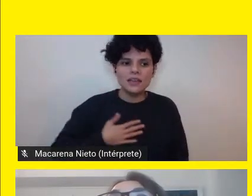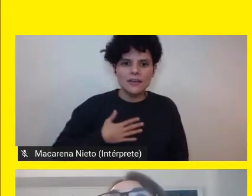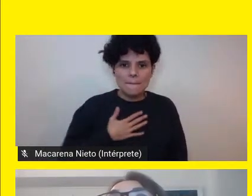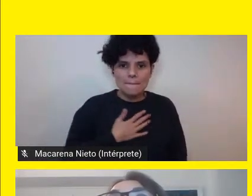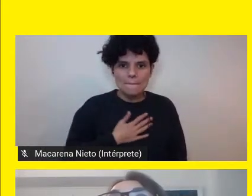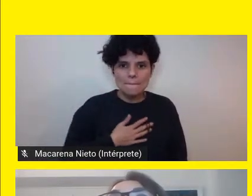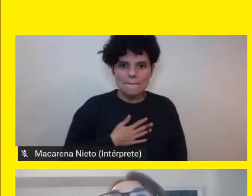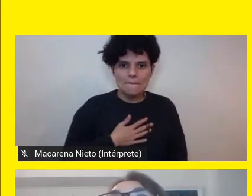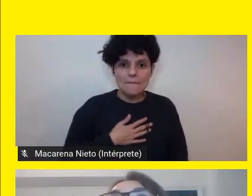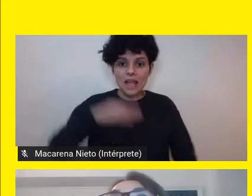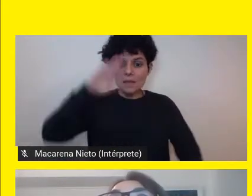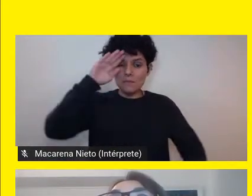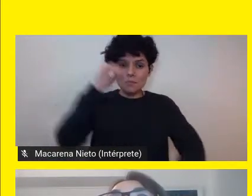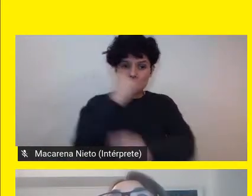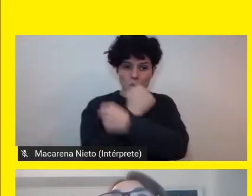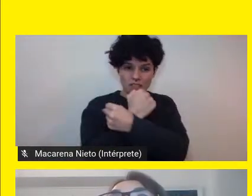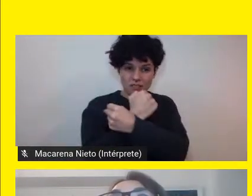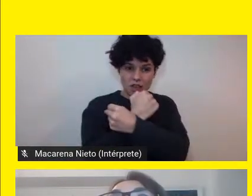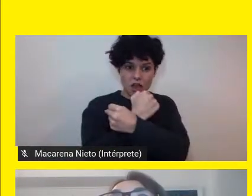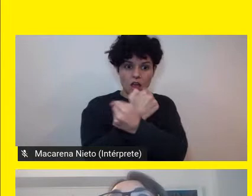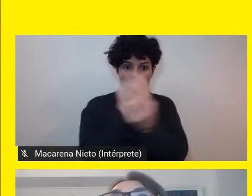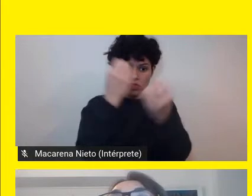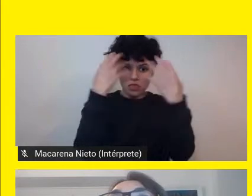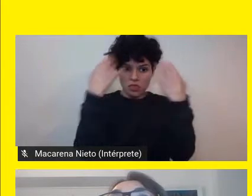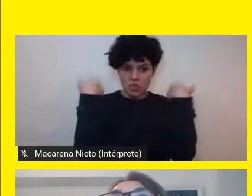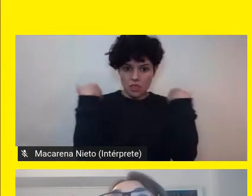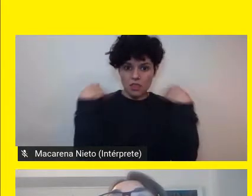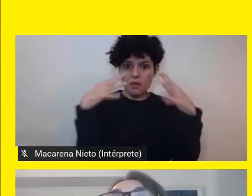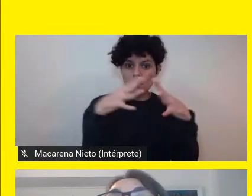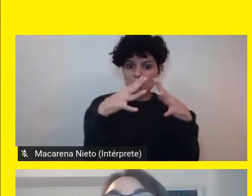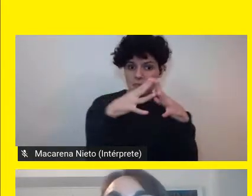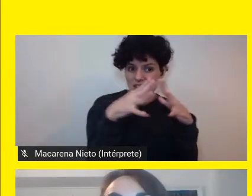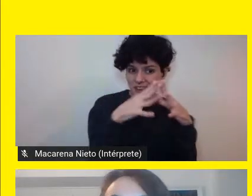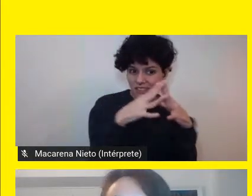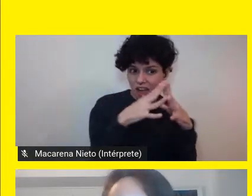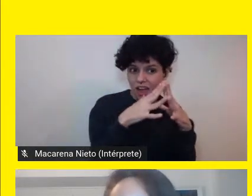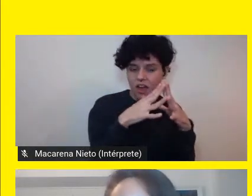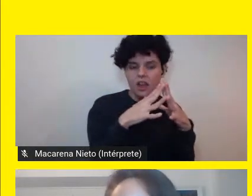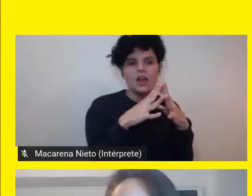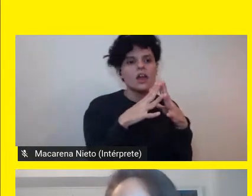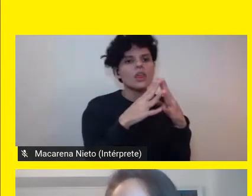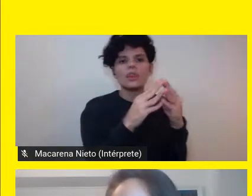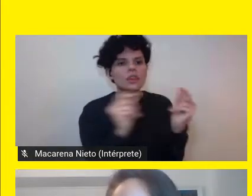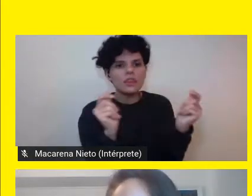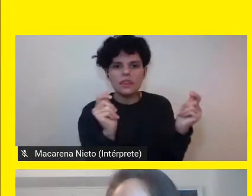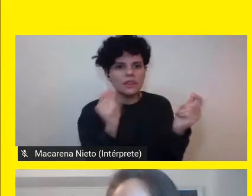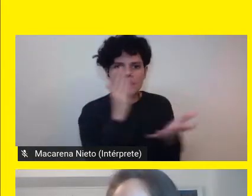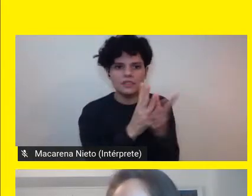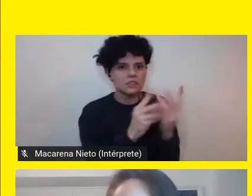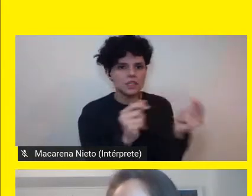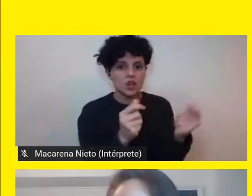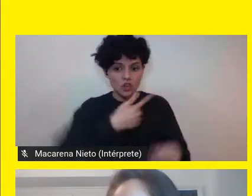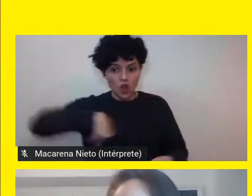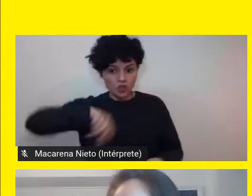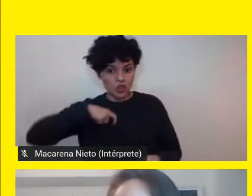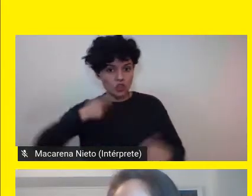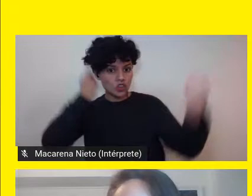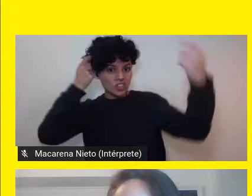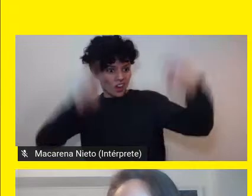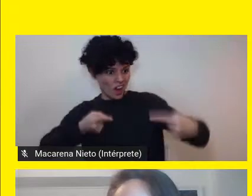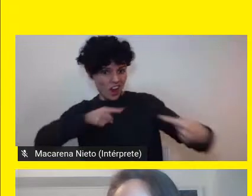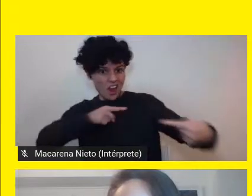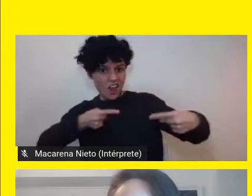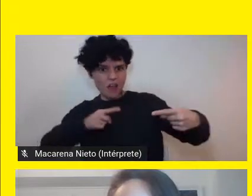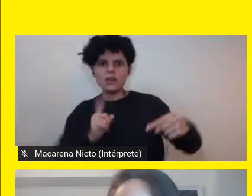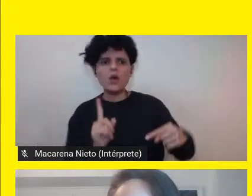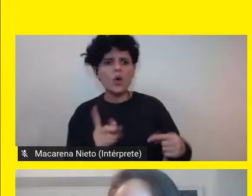a las policías militarizadas, o sea, nosotros no somos el enemigo, eso es súper importante. Y tiene que haber una condena efectiva para los violadores